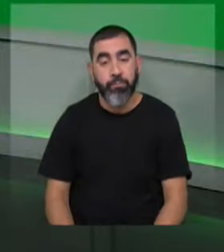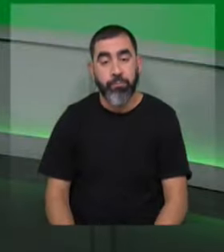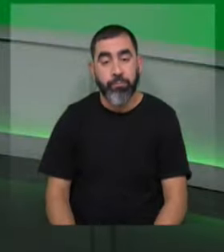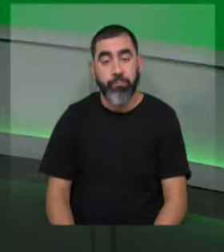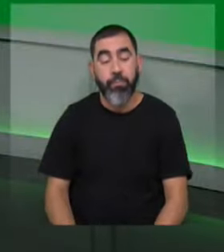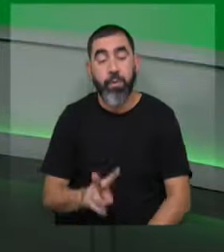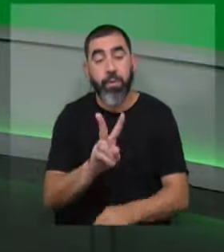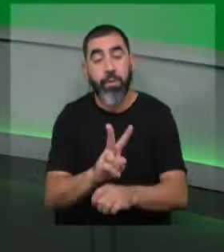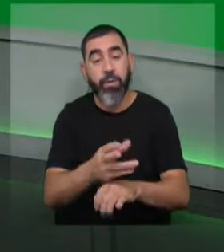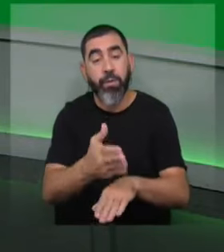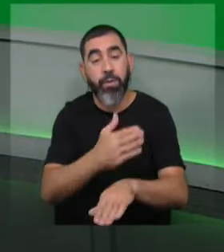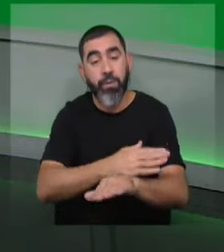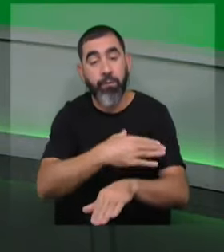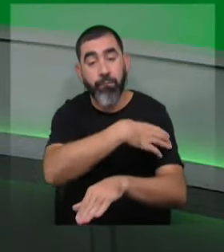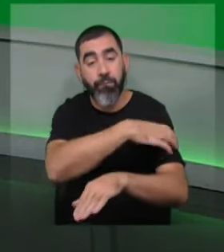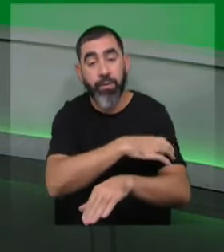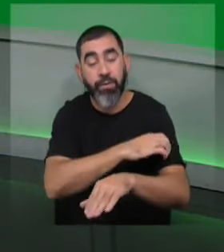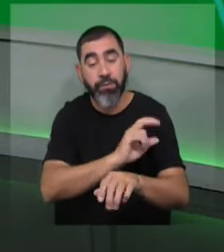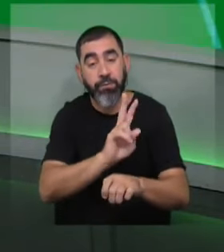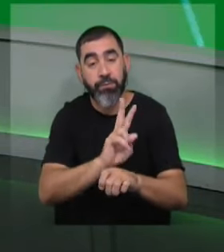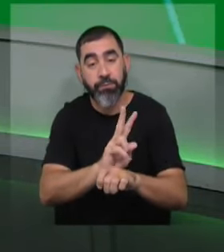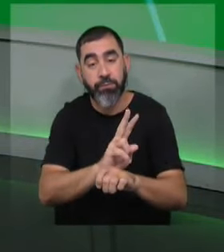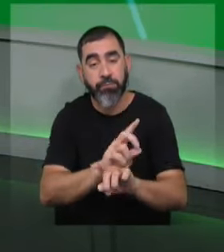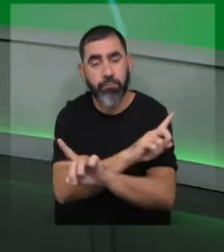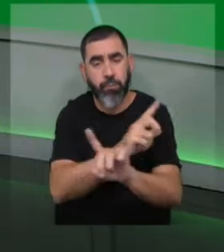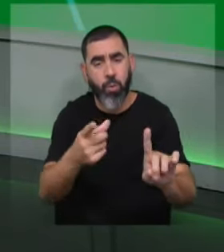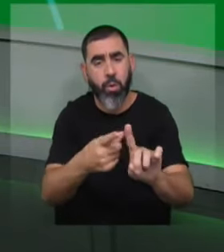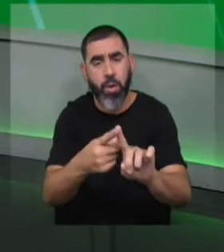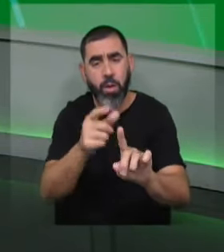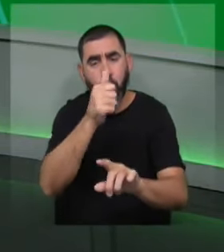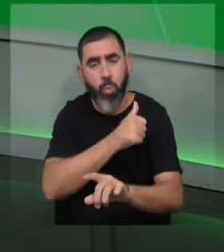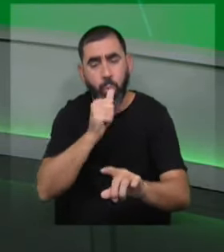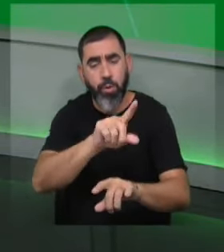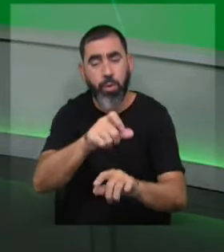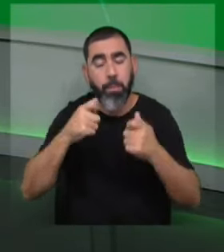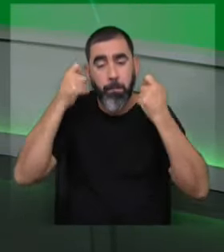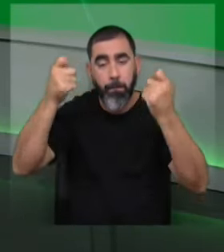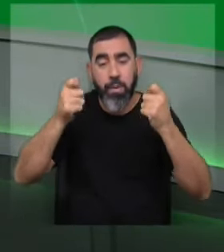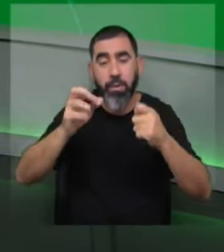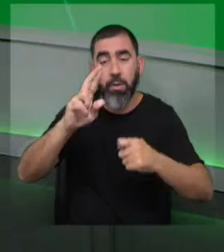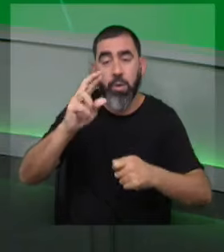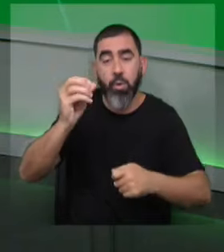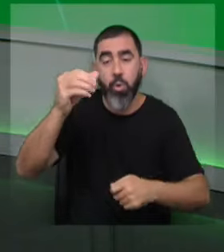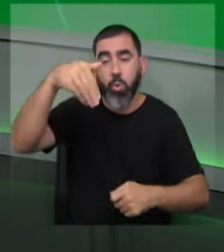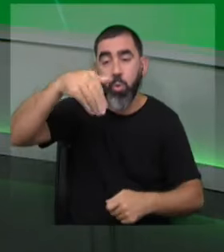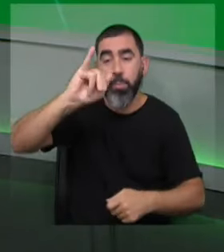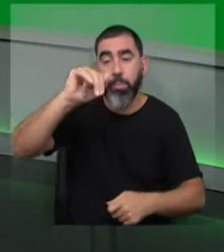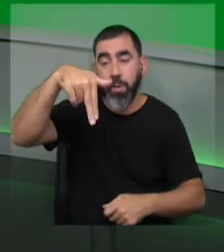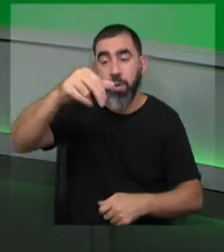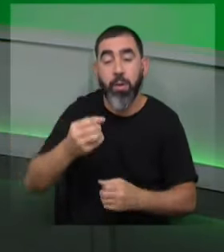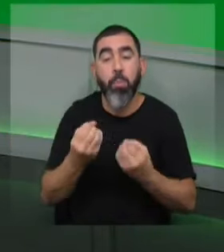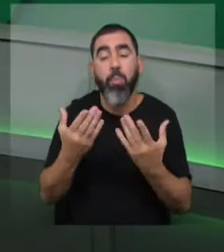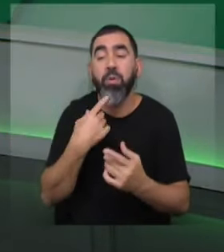La defensa del precandidato del Frente Amplio, Yamandú Orsi, descartó un acuerdo reparatorio con la ex militante nacionalista Romina Celeste Papazo